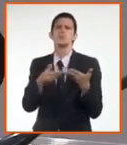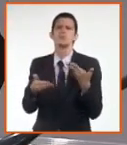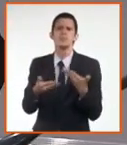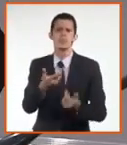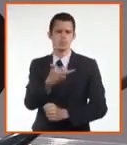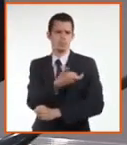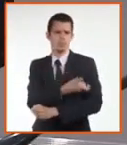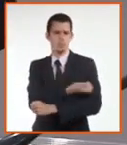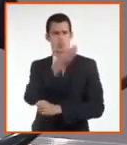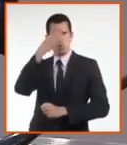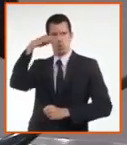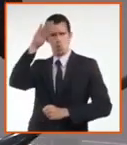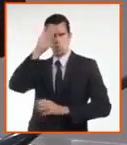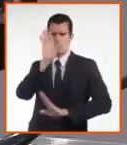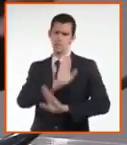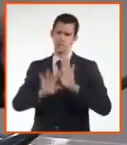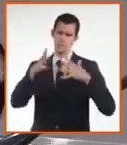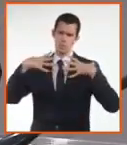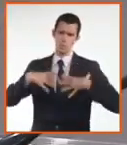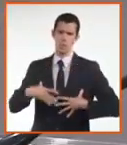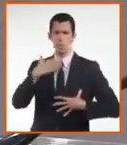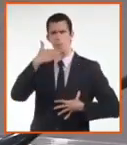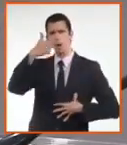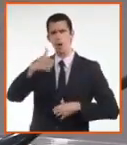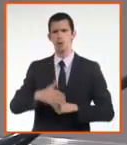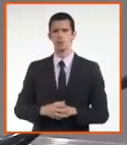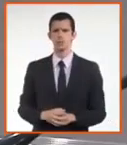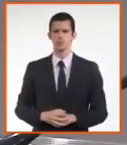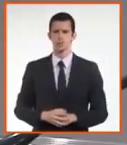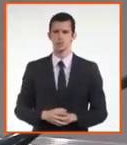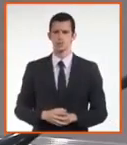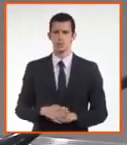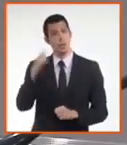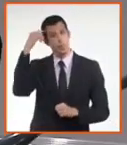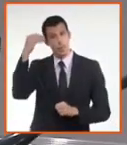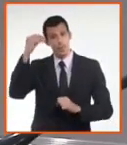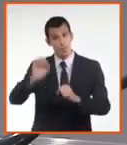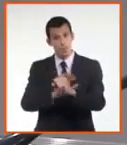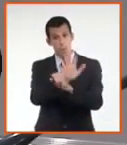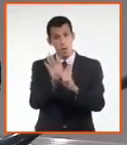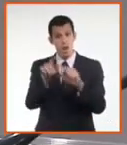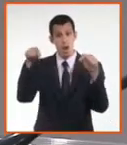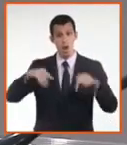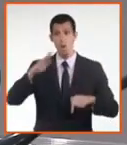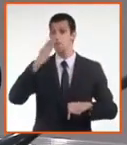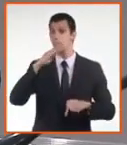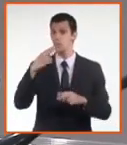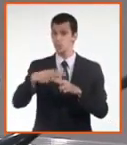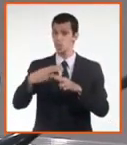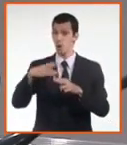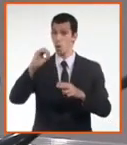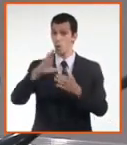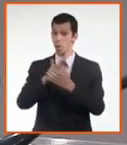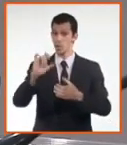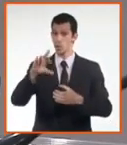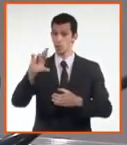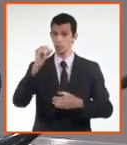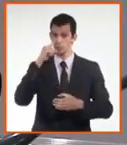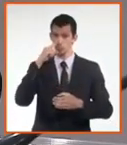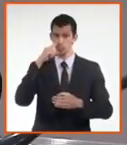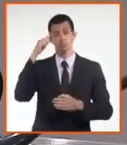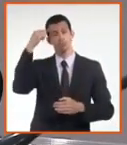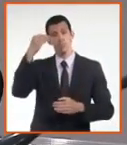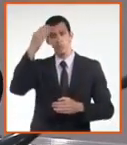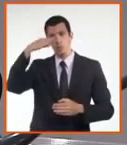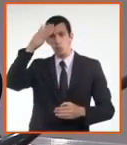por lo más probable que se deriven de un micro qué es lo que se ha establecido entonces la idea es actualizar la vacuna y tenemos resultados positivos del dengue